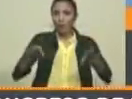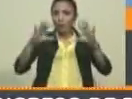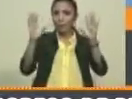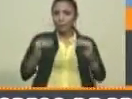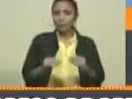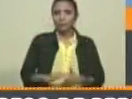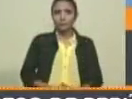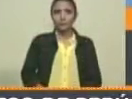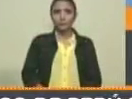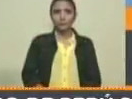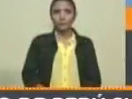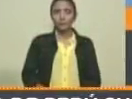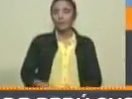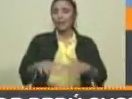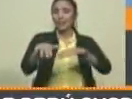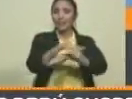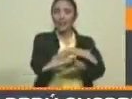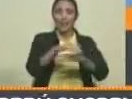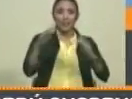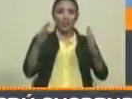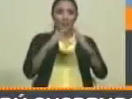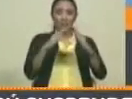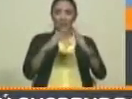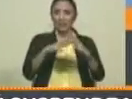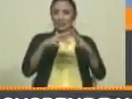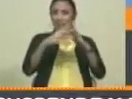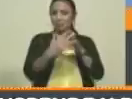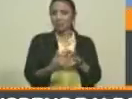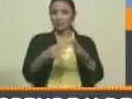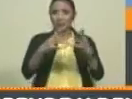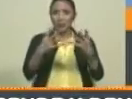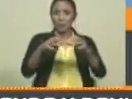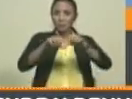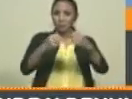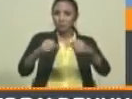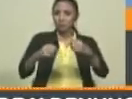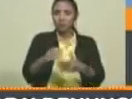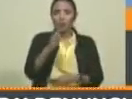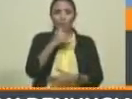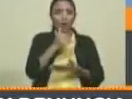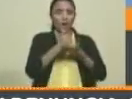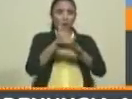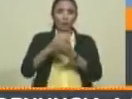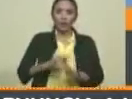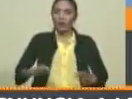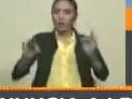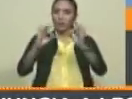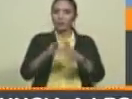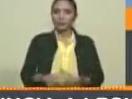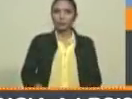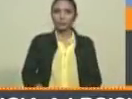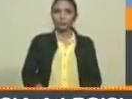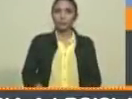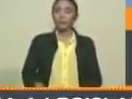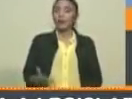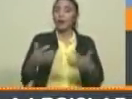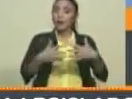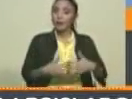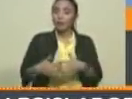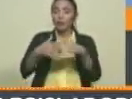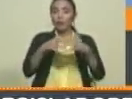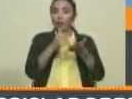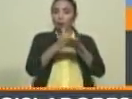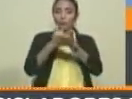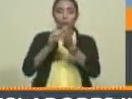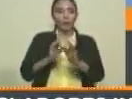Tienen las casas destruidas. Hay una crisis humanitaria sin precedentes en Puerto Rico y el gobierno de Estados Unidos no ayuda a